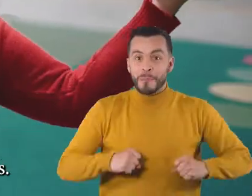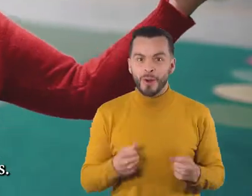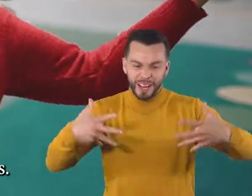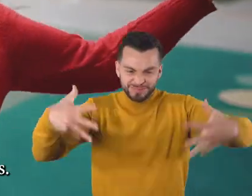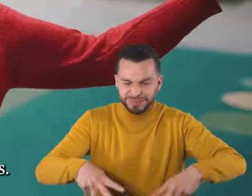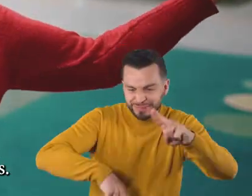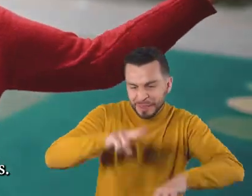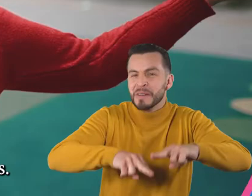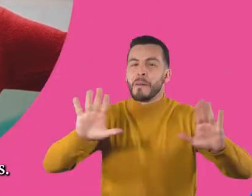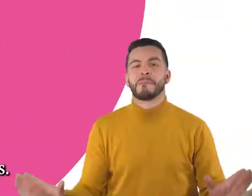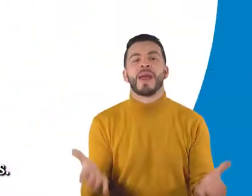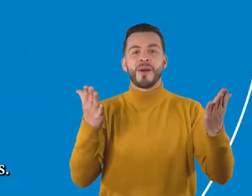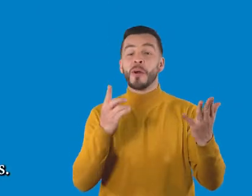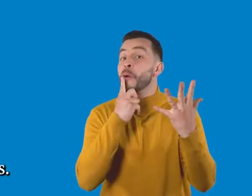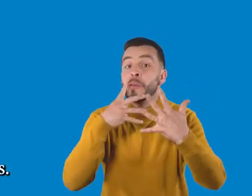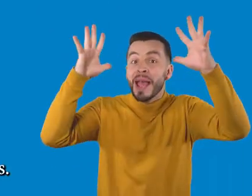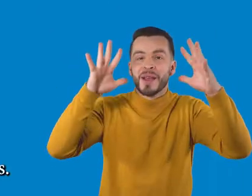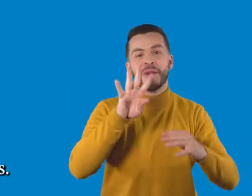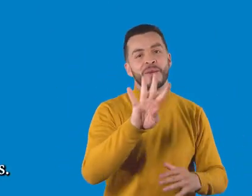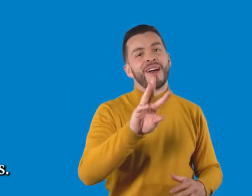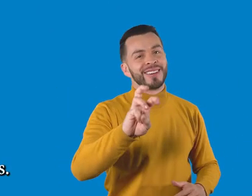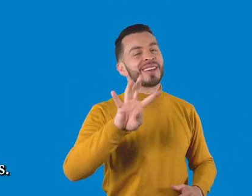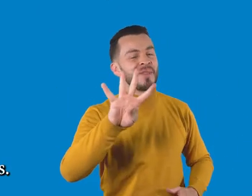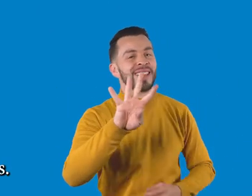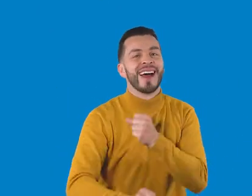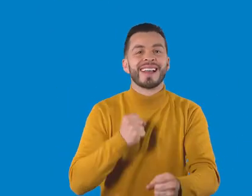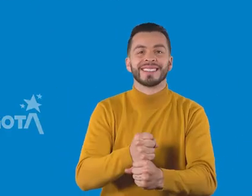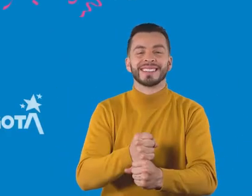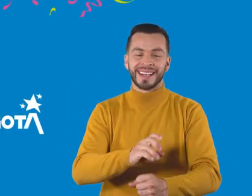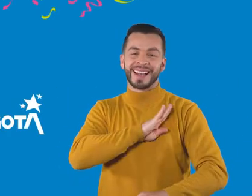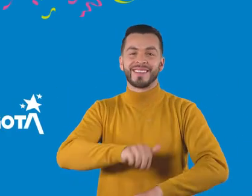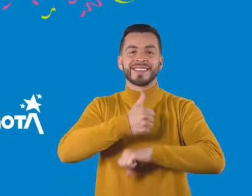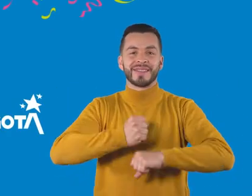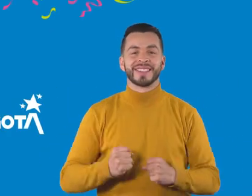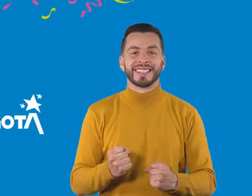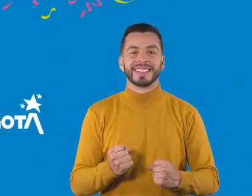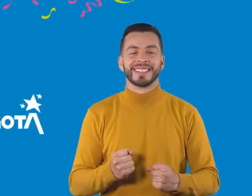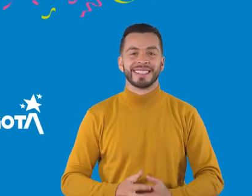Celebremos la Bogotá que estamos construyendo, 484 años. Alcaldía Mayor de Bogotá.